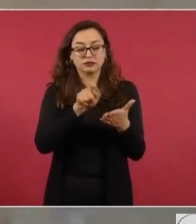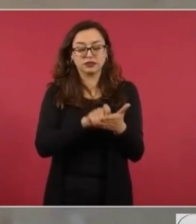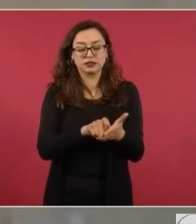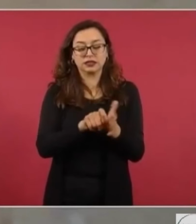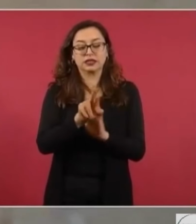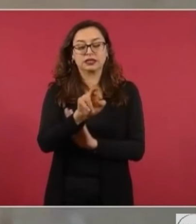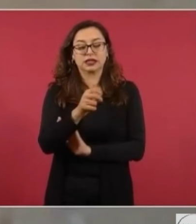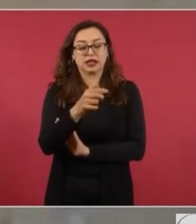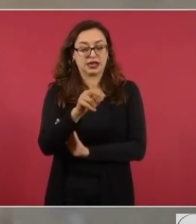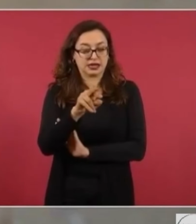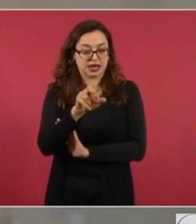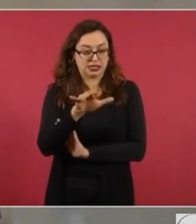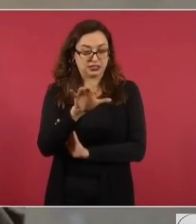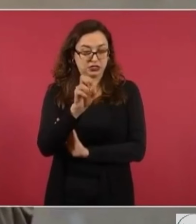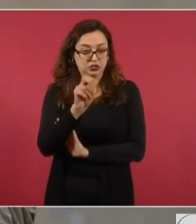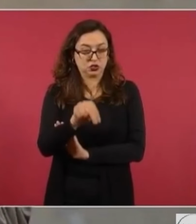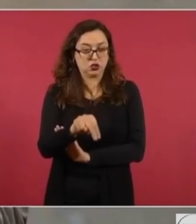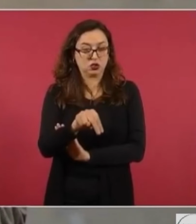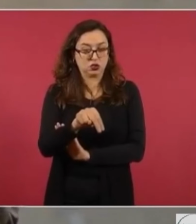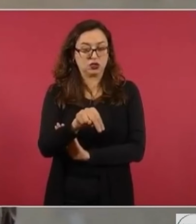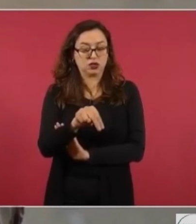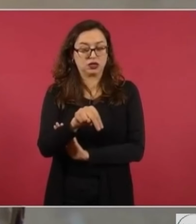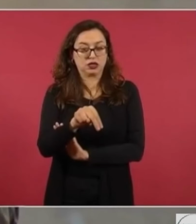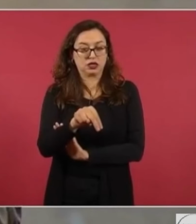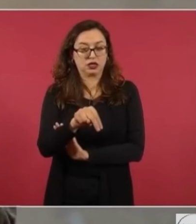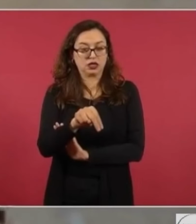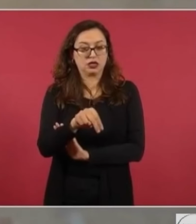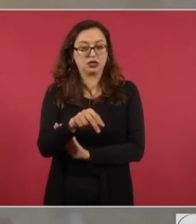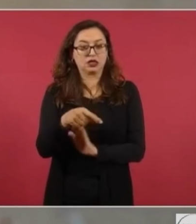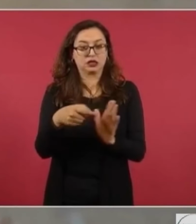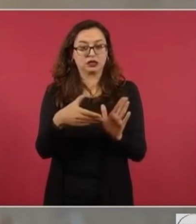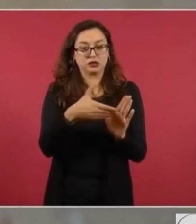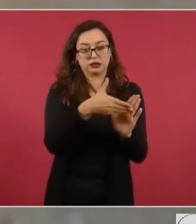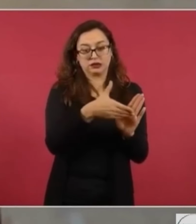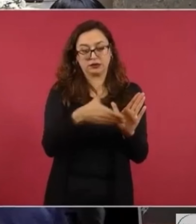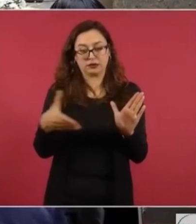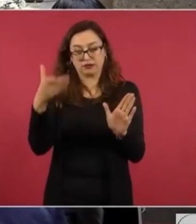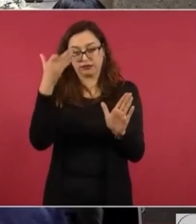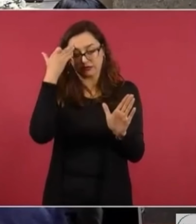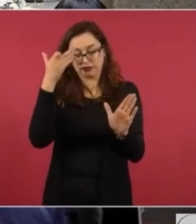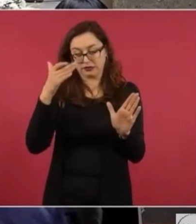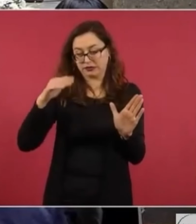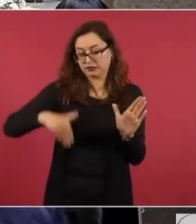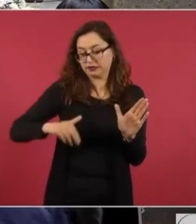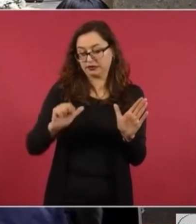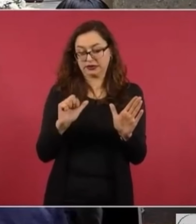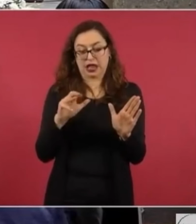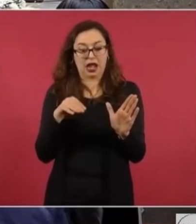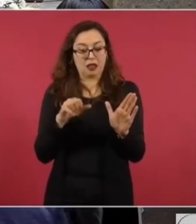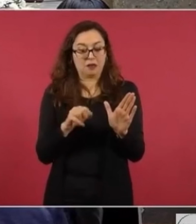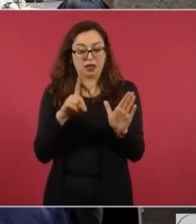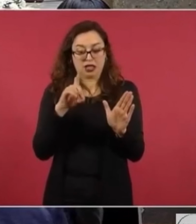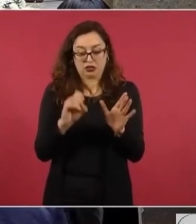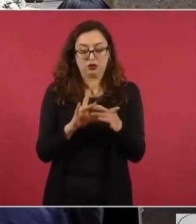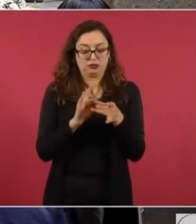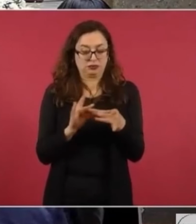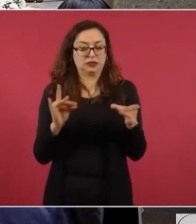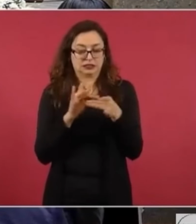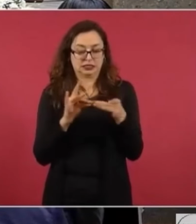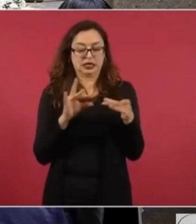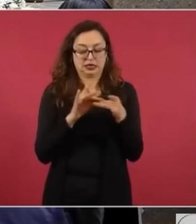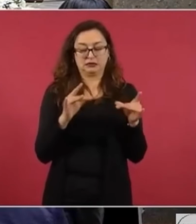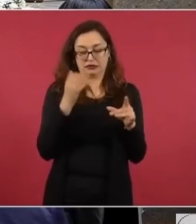En una carta que le escribe desde Amapa, en este periodo al que se refería Armando, por razones